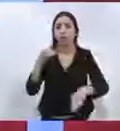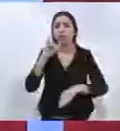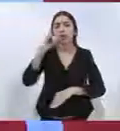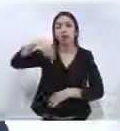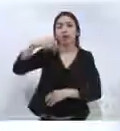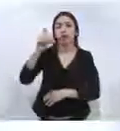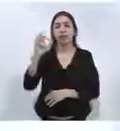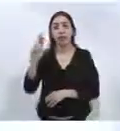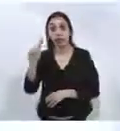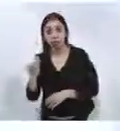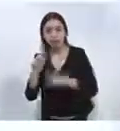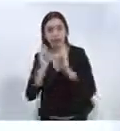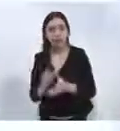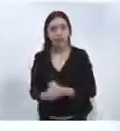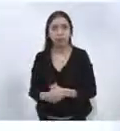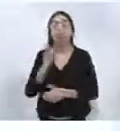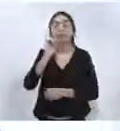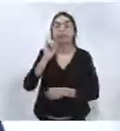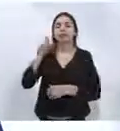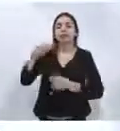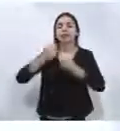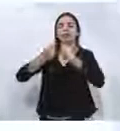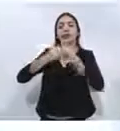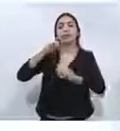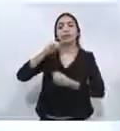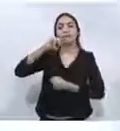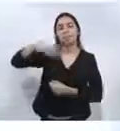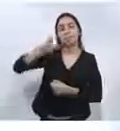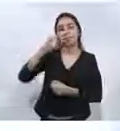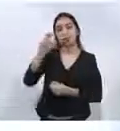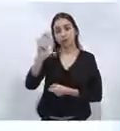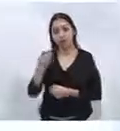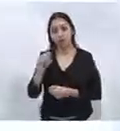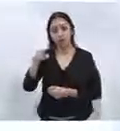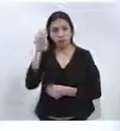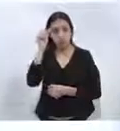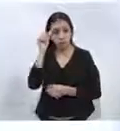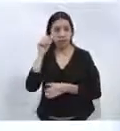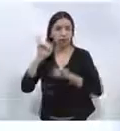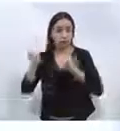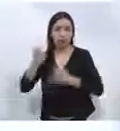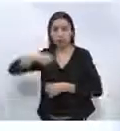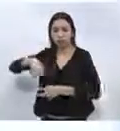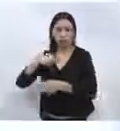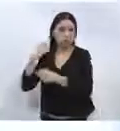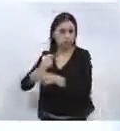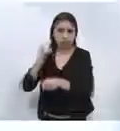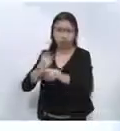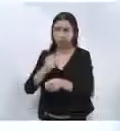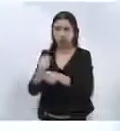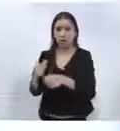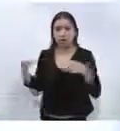institución INDER, que acompañó. Sí. El sistema MAC, ¿verdad? Sí. Como le llaman el CIGEST, estamos trabajando en